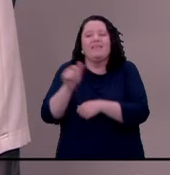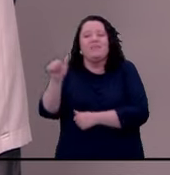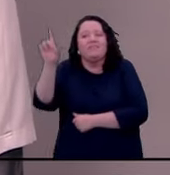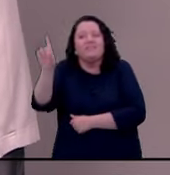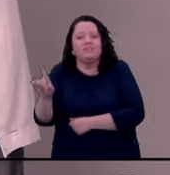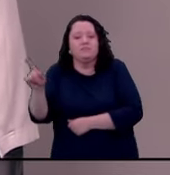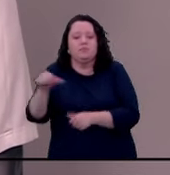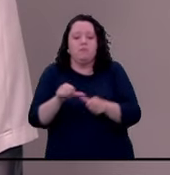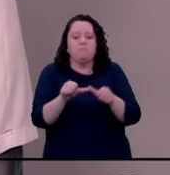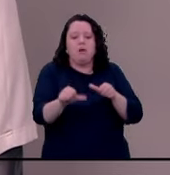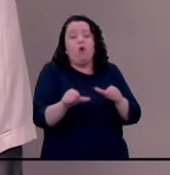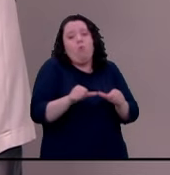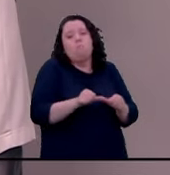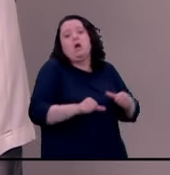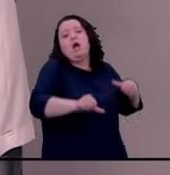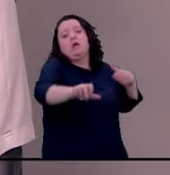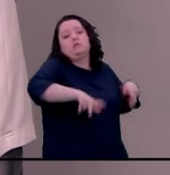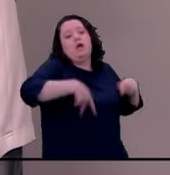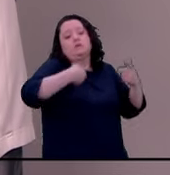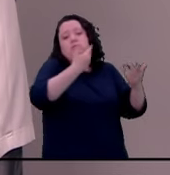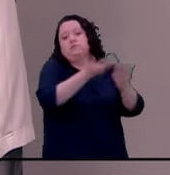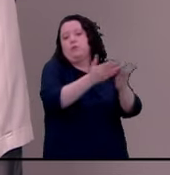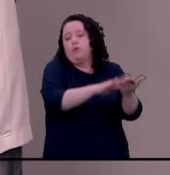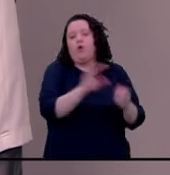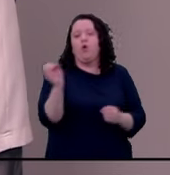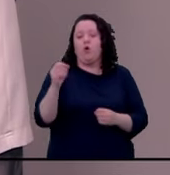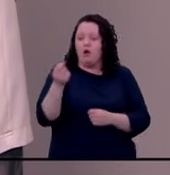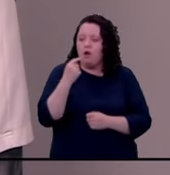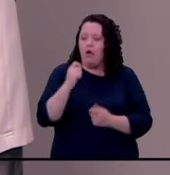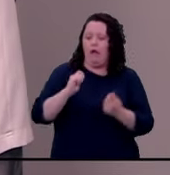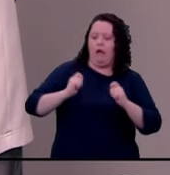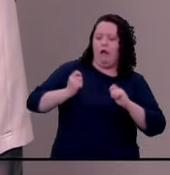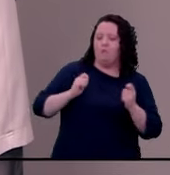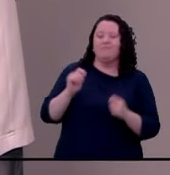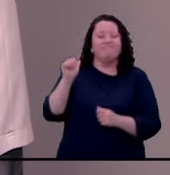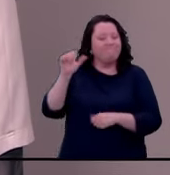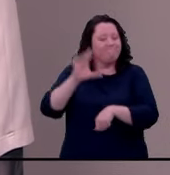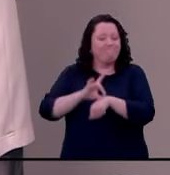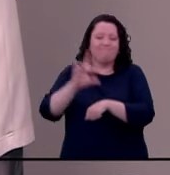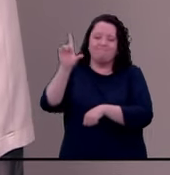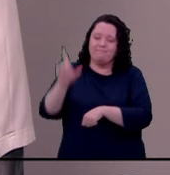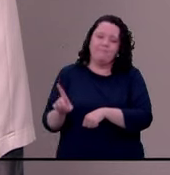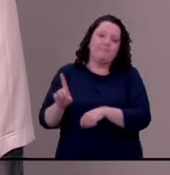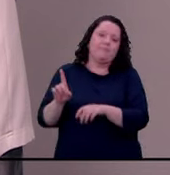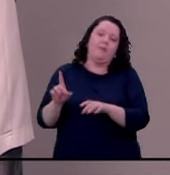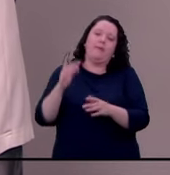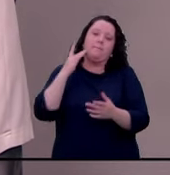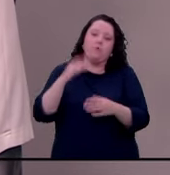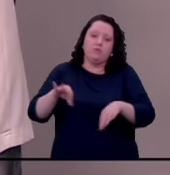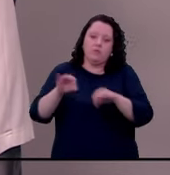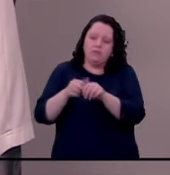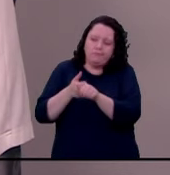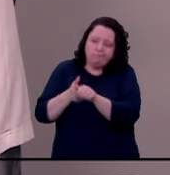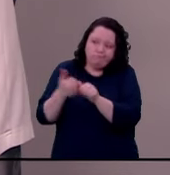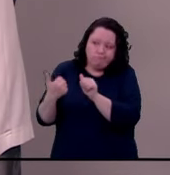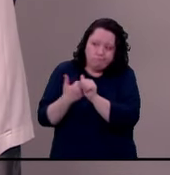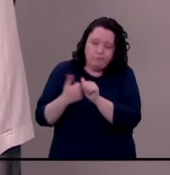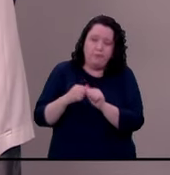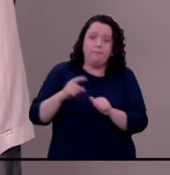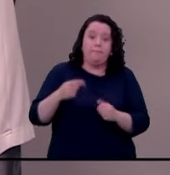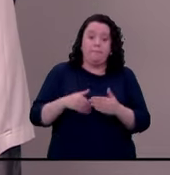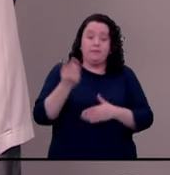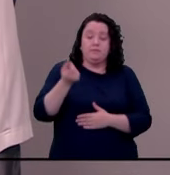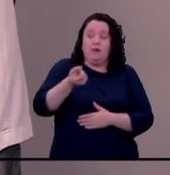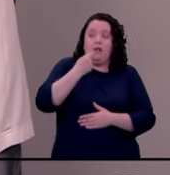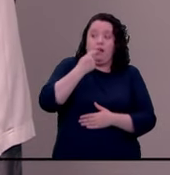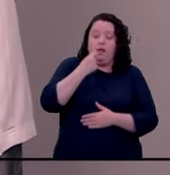temporal o de por vida si hay que ajustar o no la dosis por eso son claves los controles y el seguimiento primero a las se semanas de haber empezado haa la